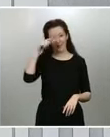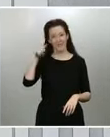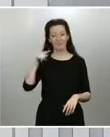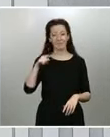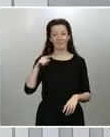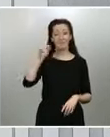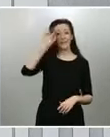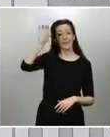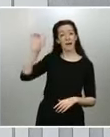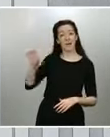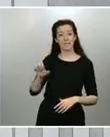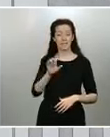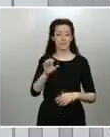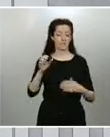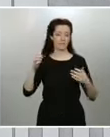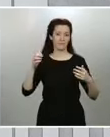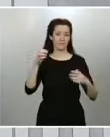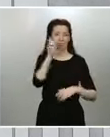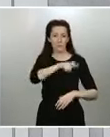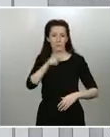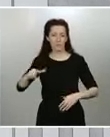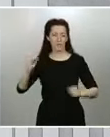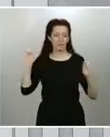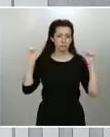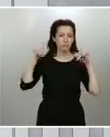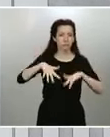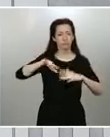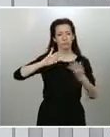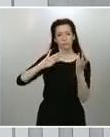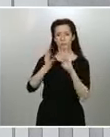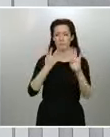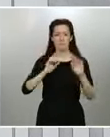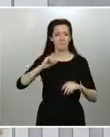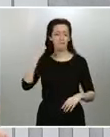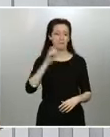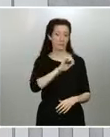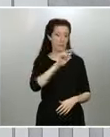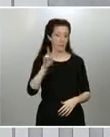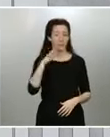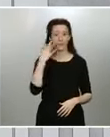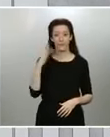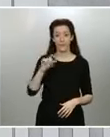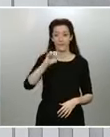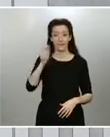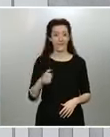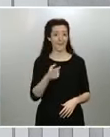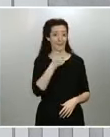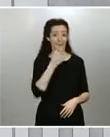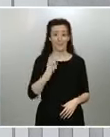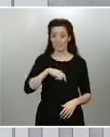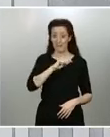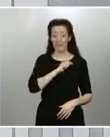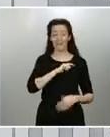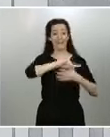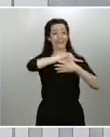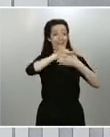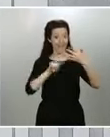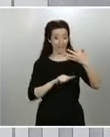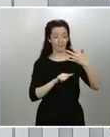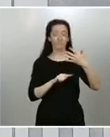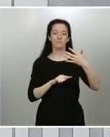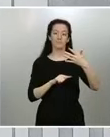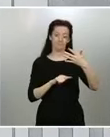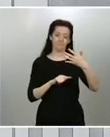5 países con más tráfico de personas de eeuu francia italia reino unido y españa- somos aquellos que estamos teniendo unas afectaciones